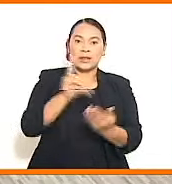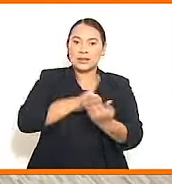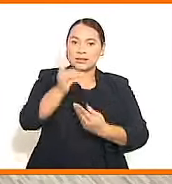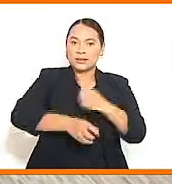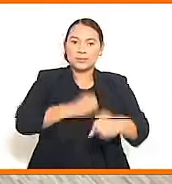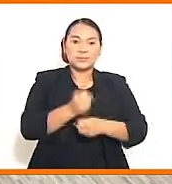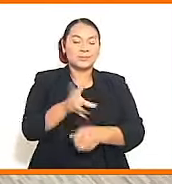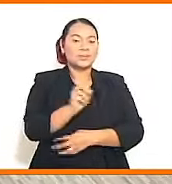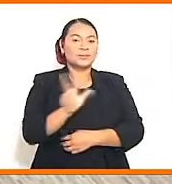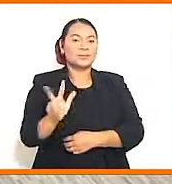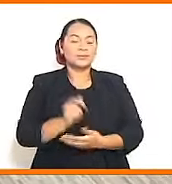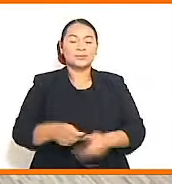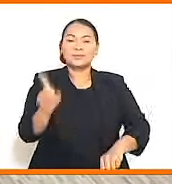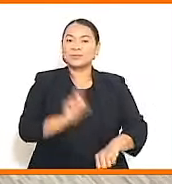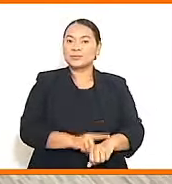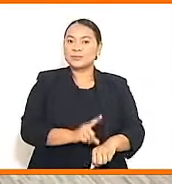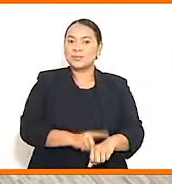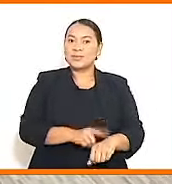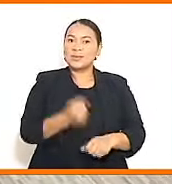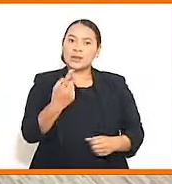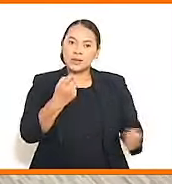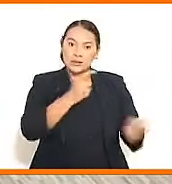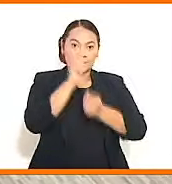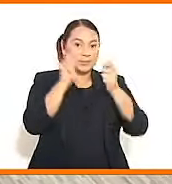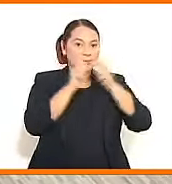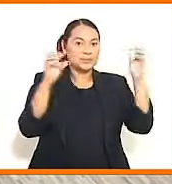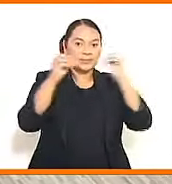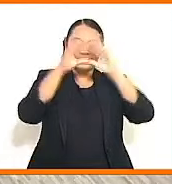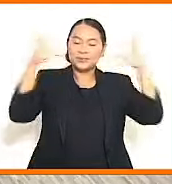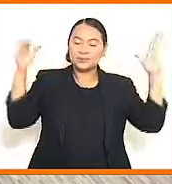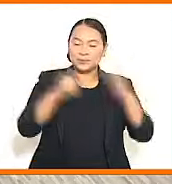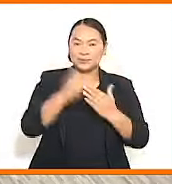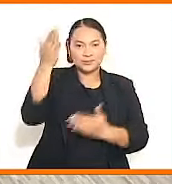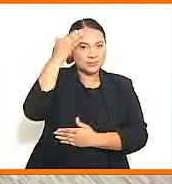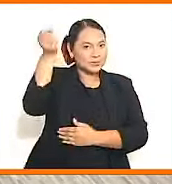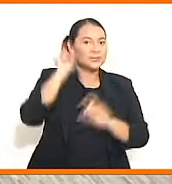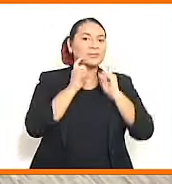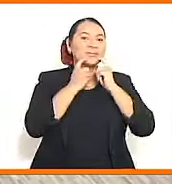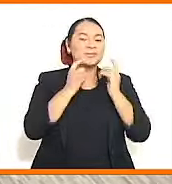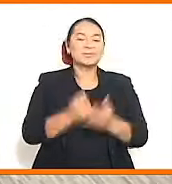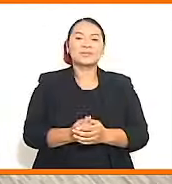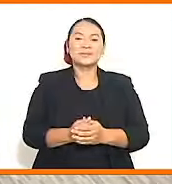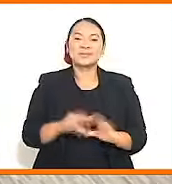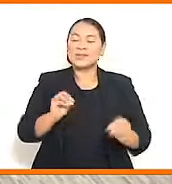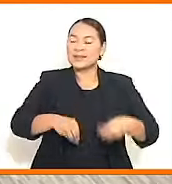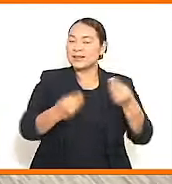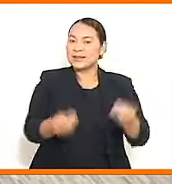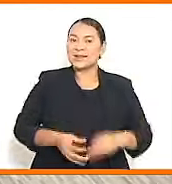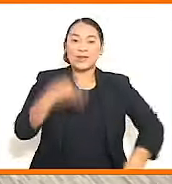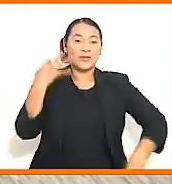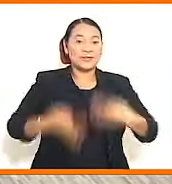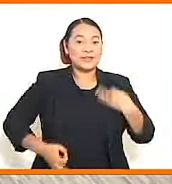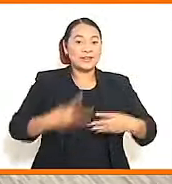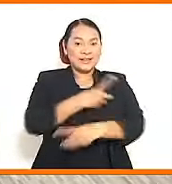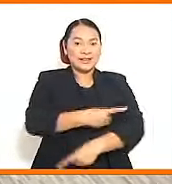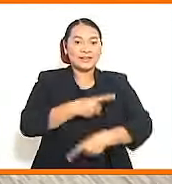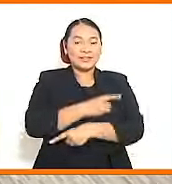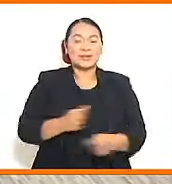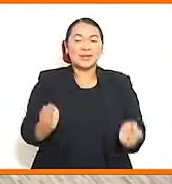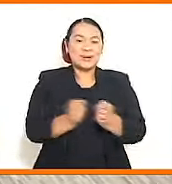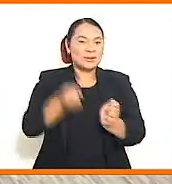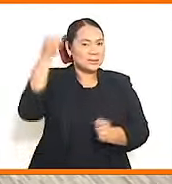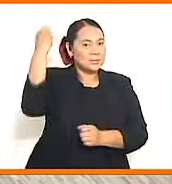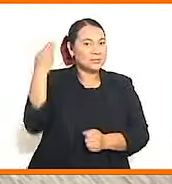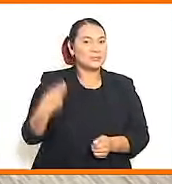En este momento el reloj está marcando las 11 en punto de la mañana. Te saluda Tatiana Varela y te llevamos muchísima alegría y diversión en compañía de